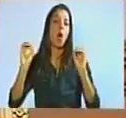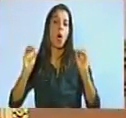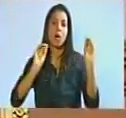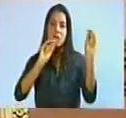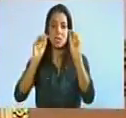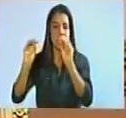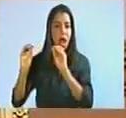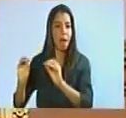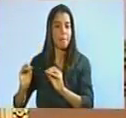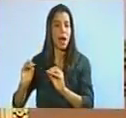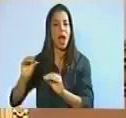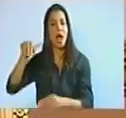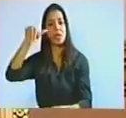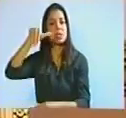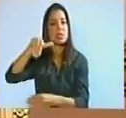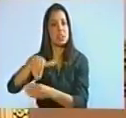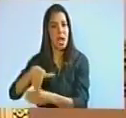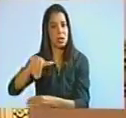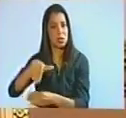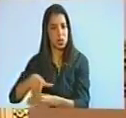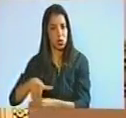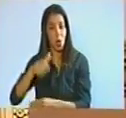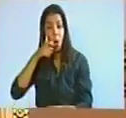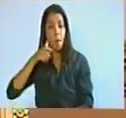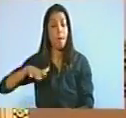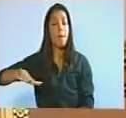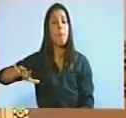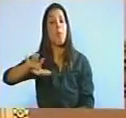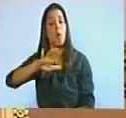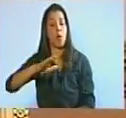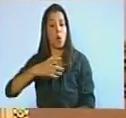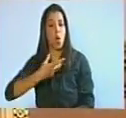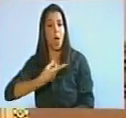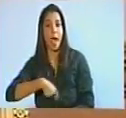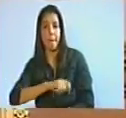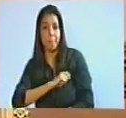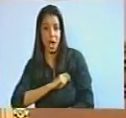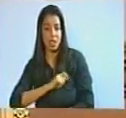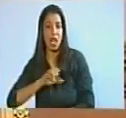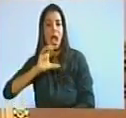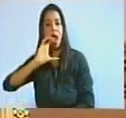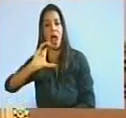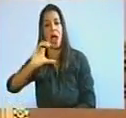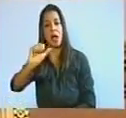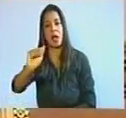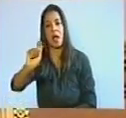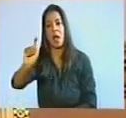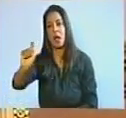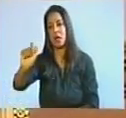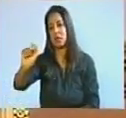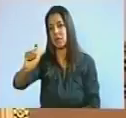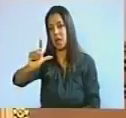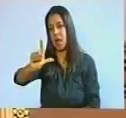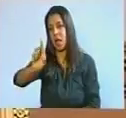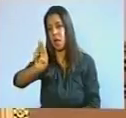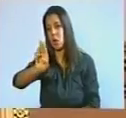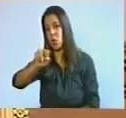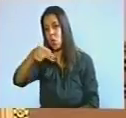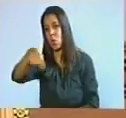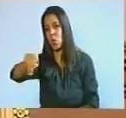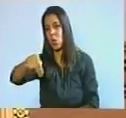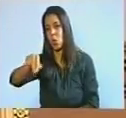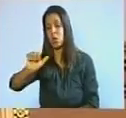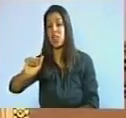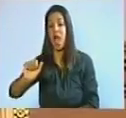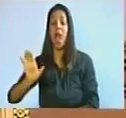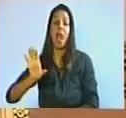a una definición electoral al pueblo de Cataluña. Bueno, ahí están presos alcaldes, el gobierno de Cataluña, el parlamento. Ahí sí es